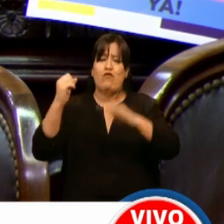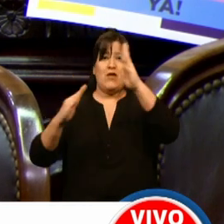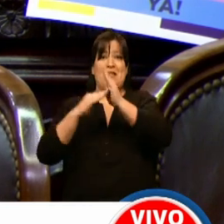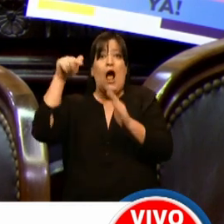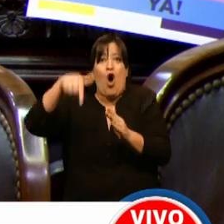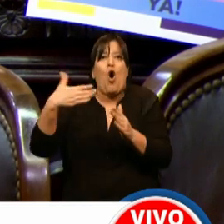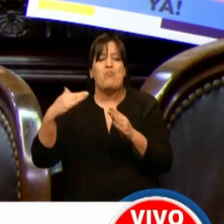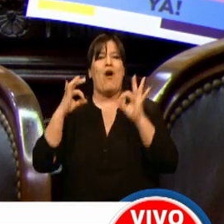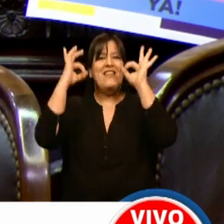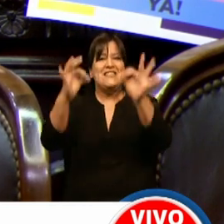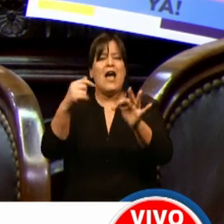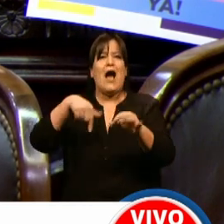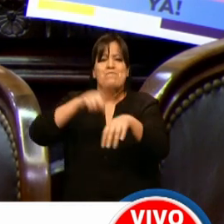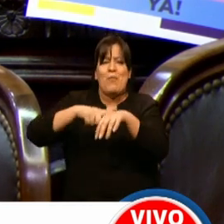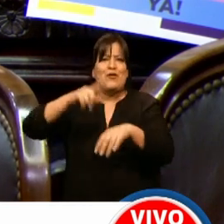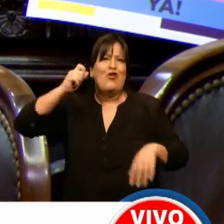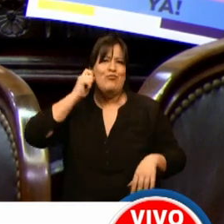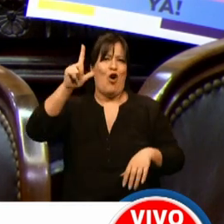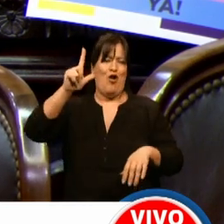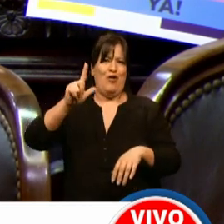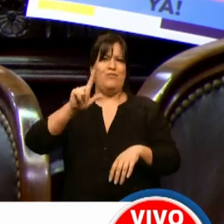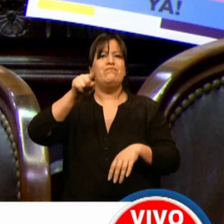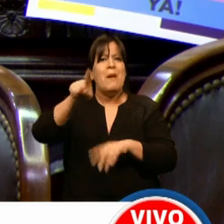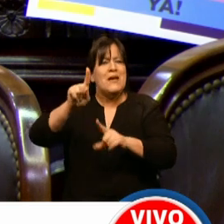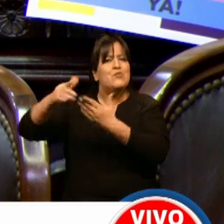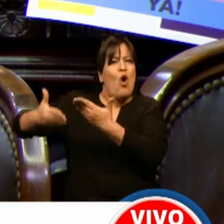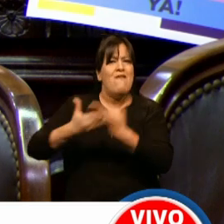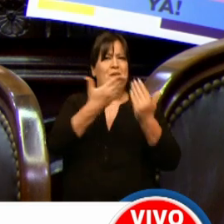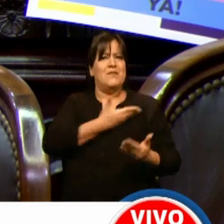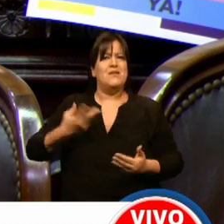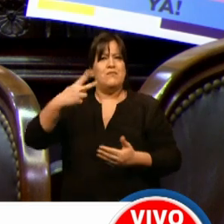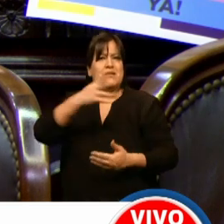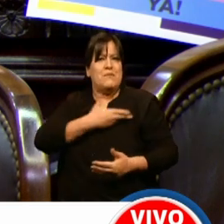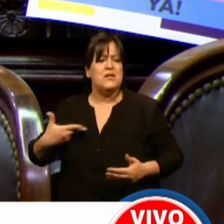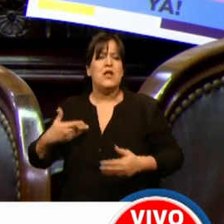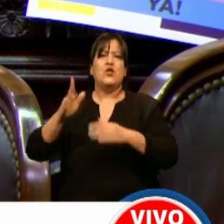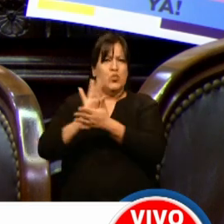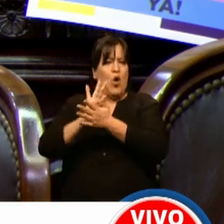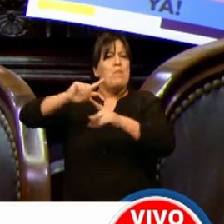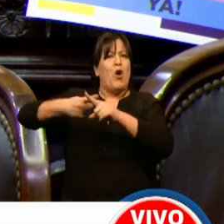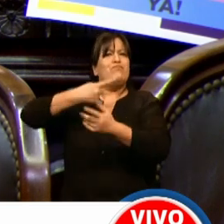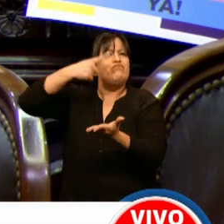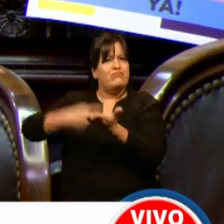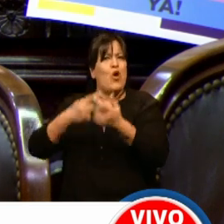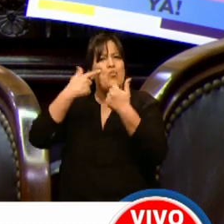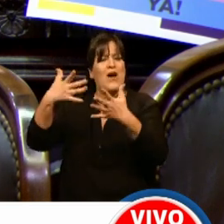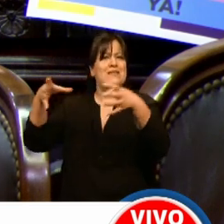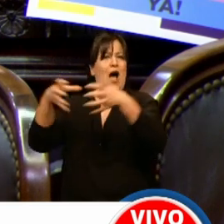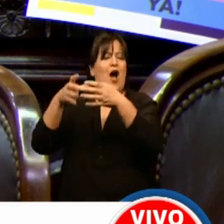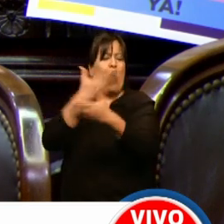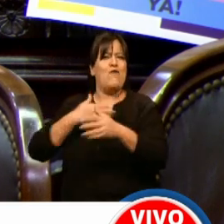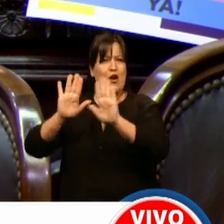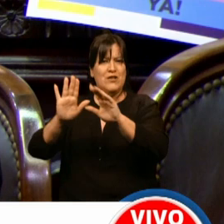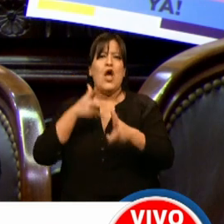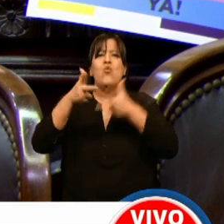haber llegado hasta aquí con este respaldo con esa enorme voluntad política demostrada por un gobierno no